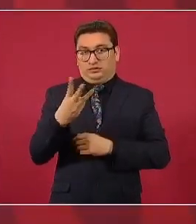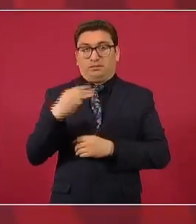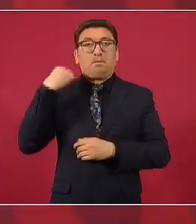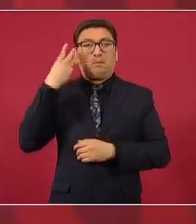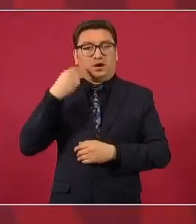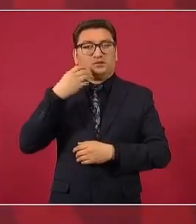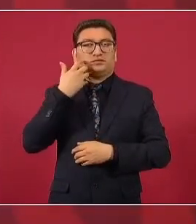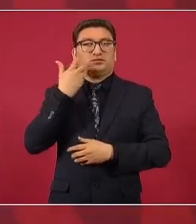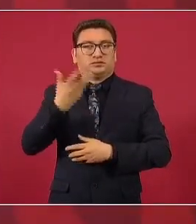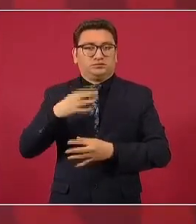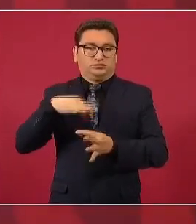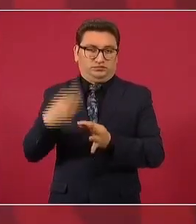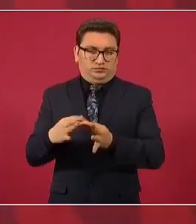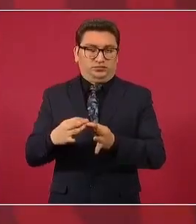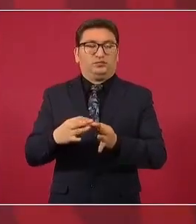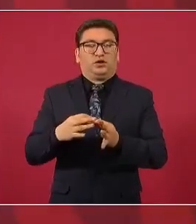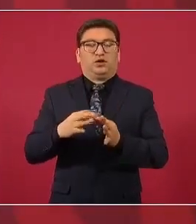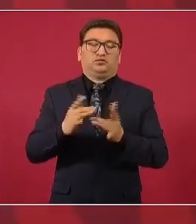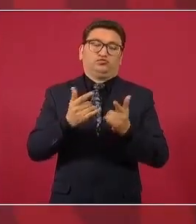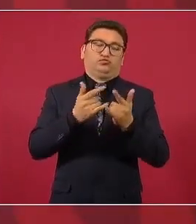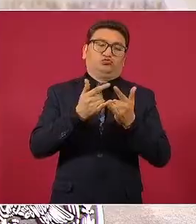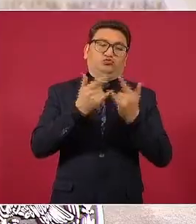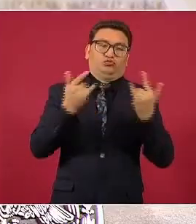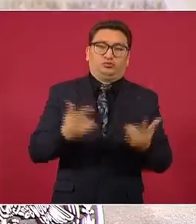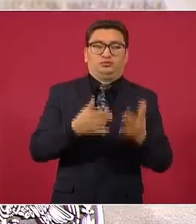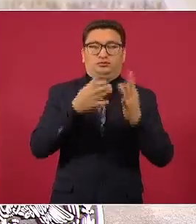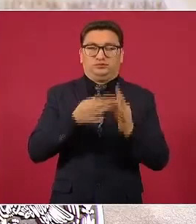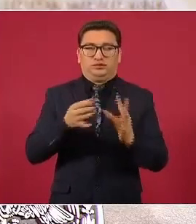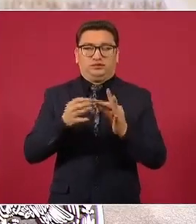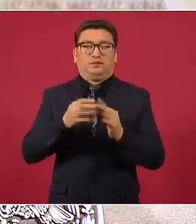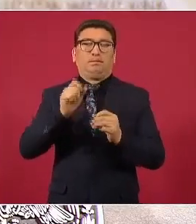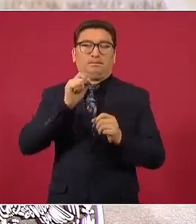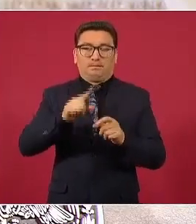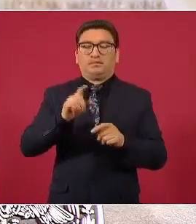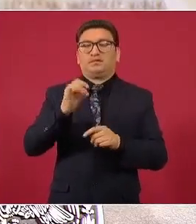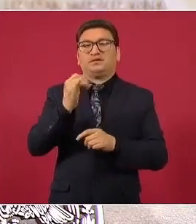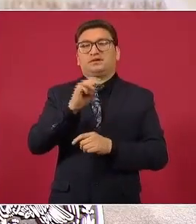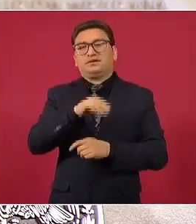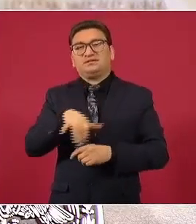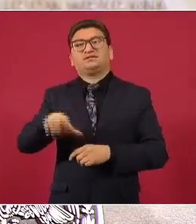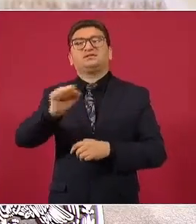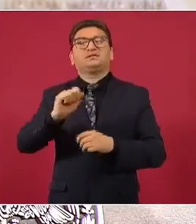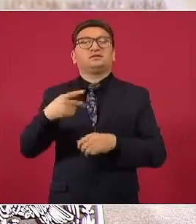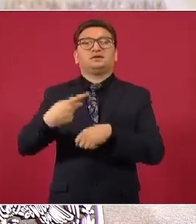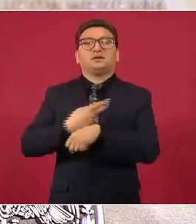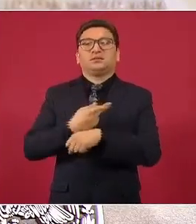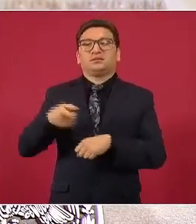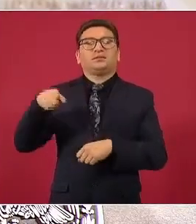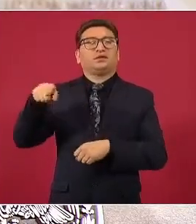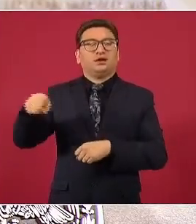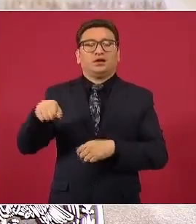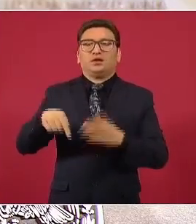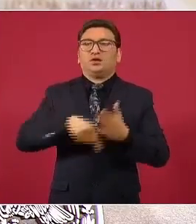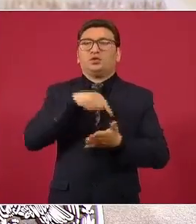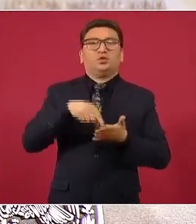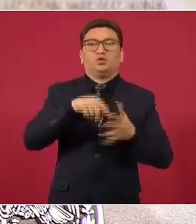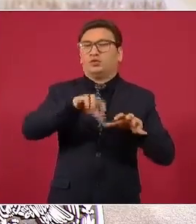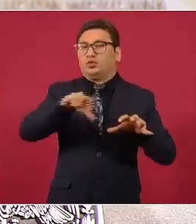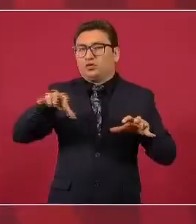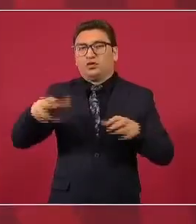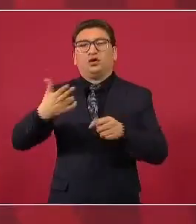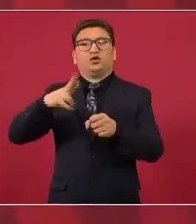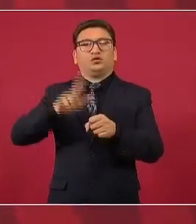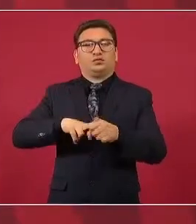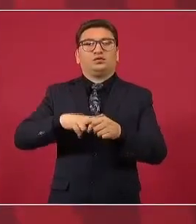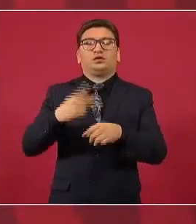Hay una historia larga, sobre todo en el Seguro Social, de unidades y hospitales, una de ellas los